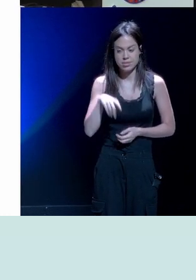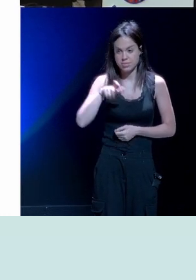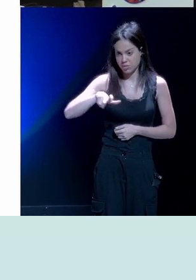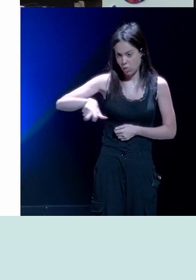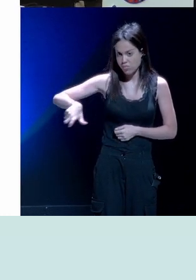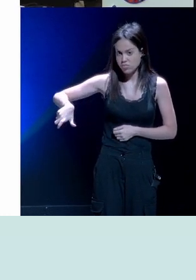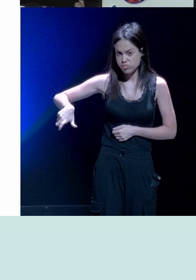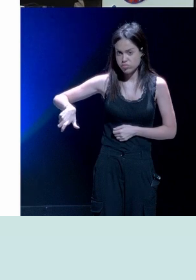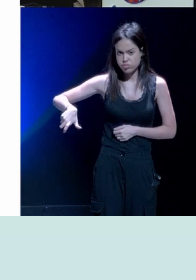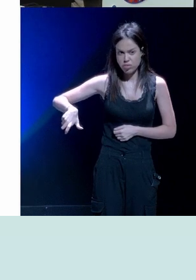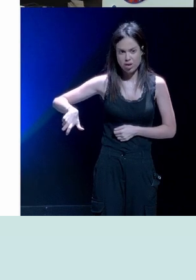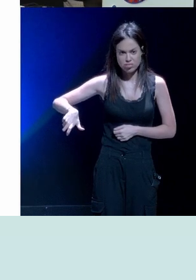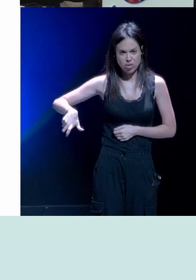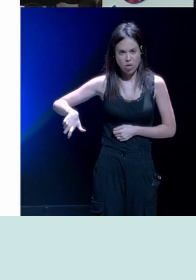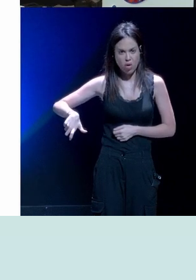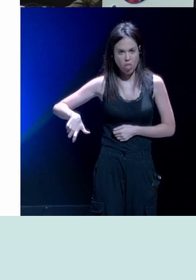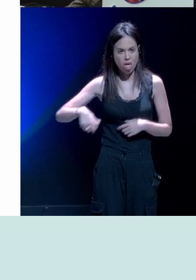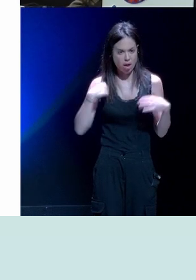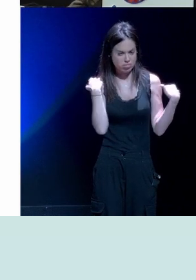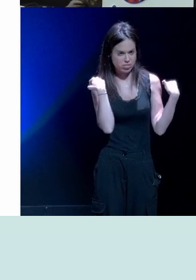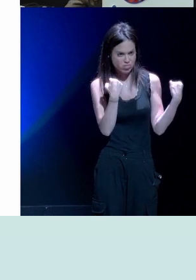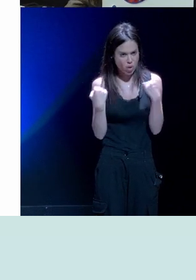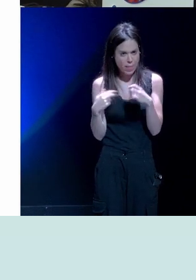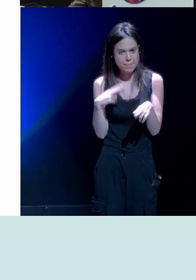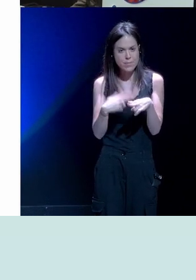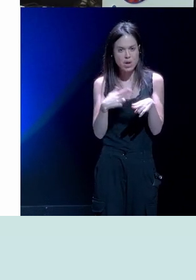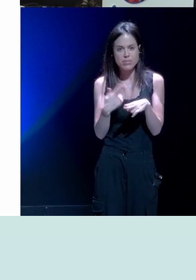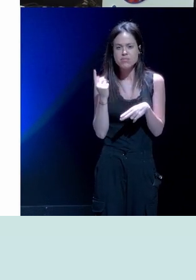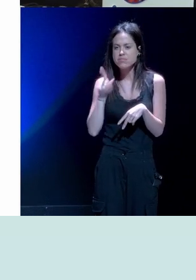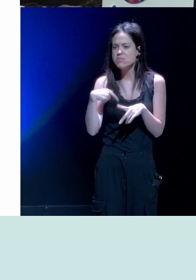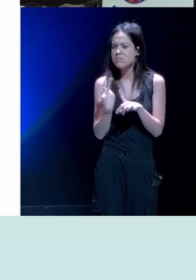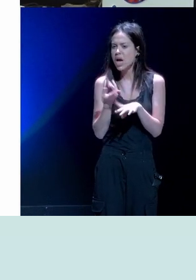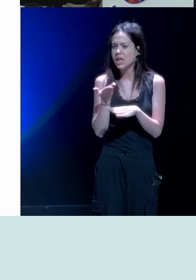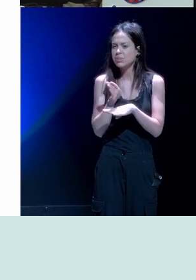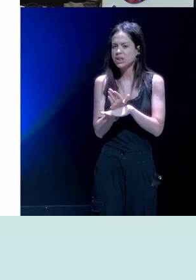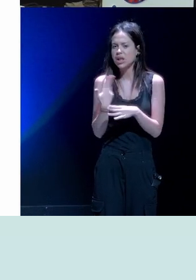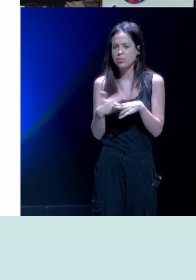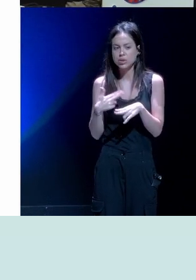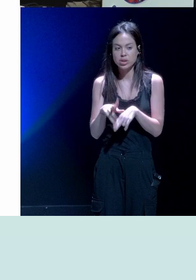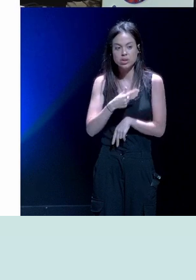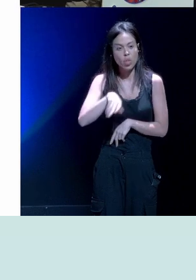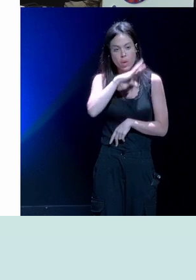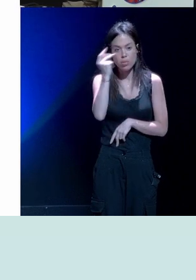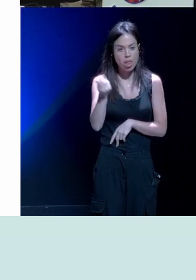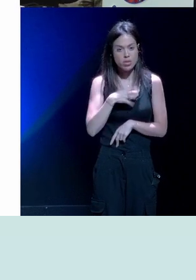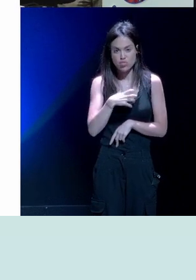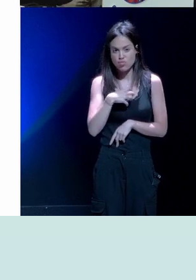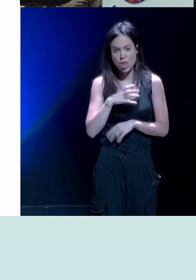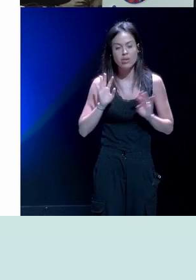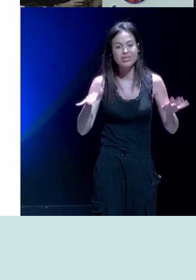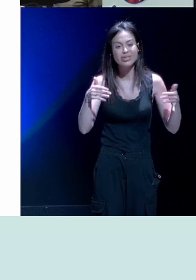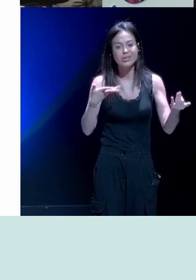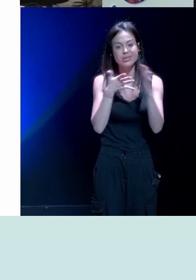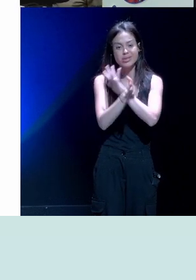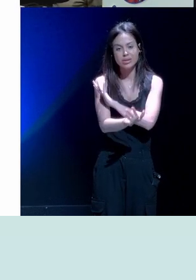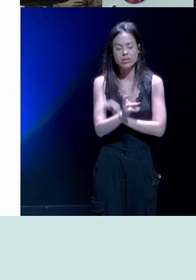principales, de la boca de los principales responsables políticos y representantes políticos. Entonces, no podemos olvidarlo, porque esto significa, por lo tanto,